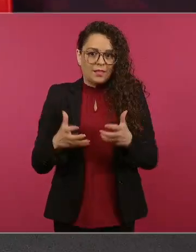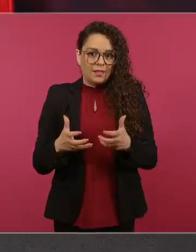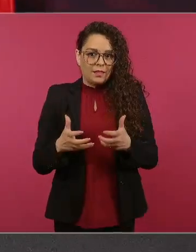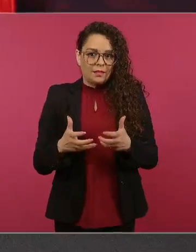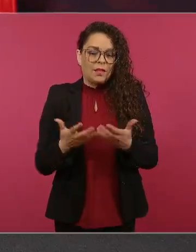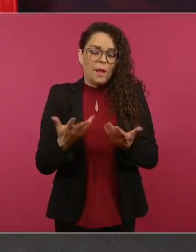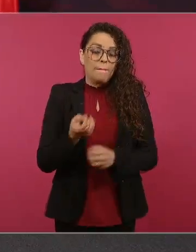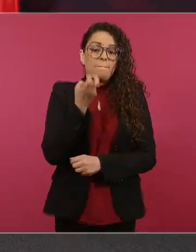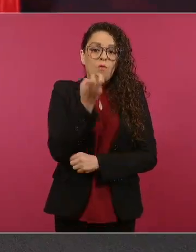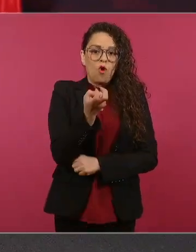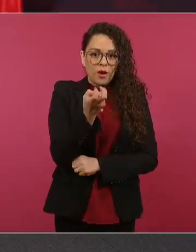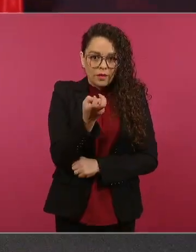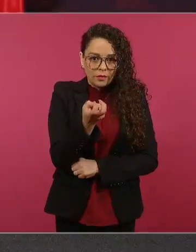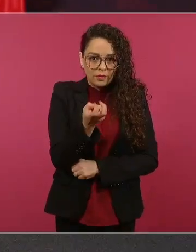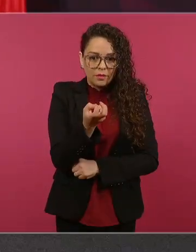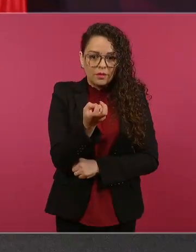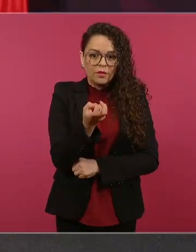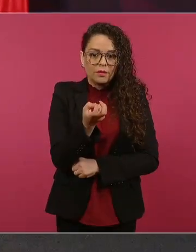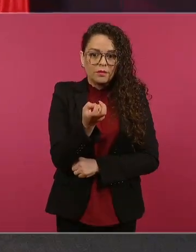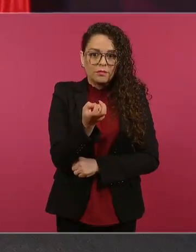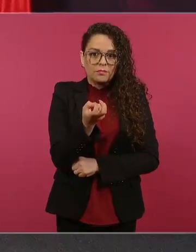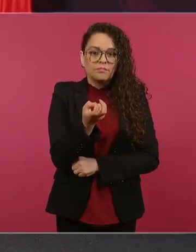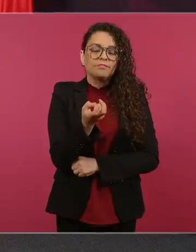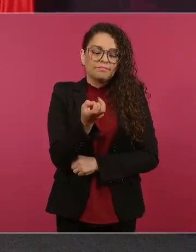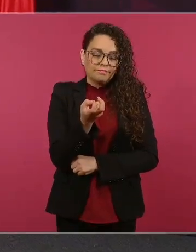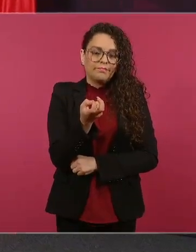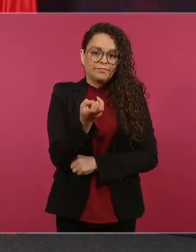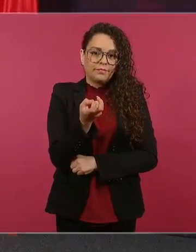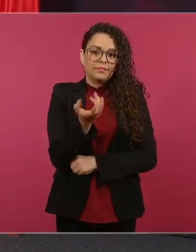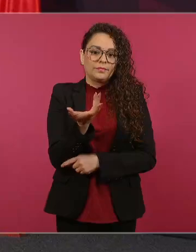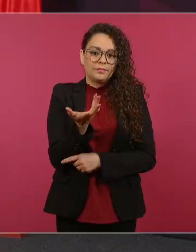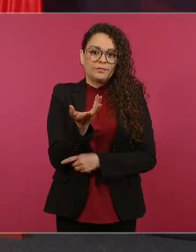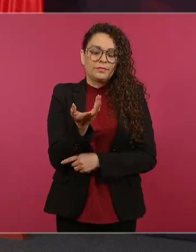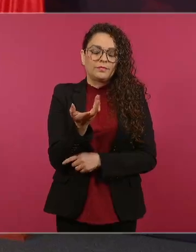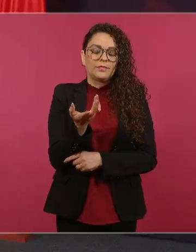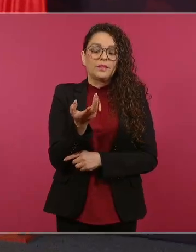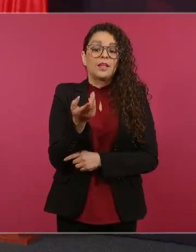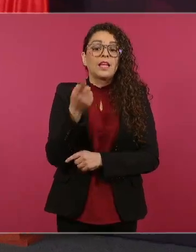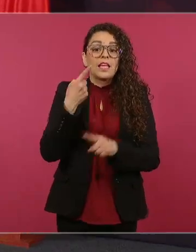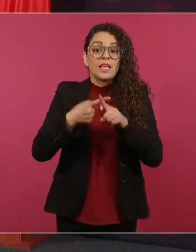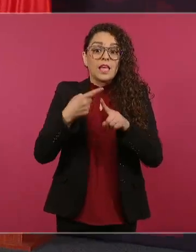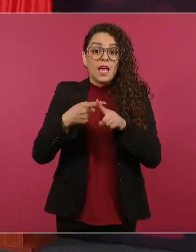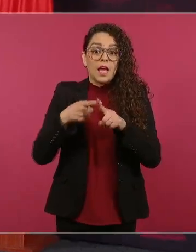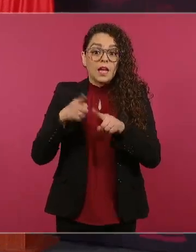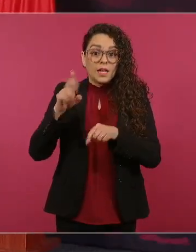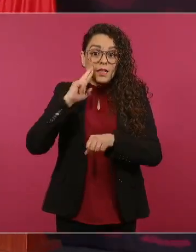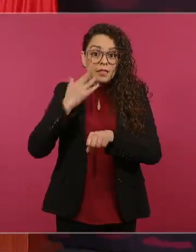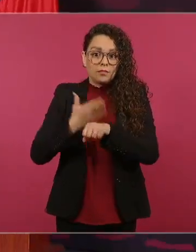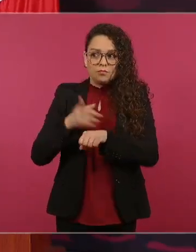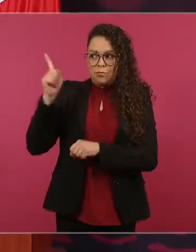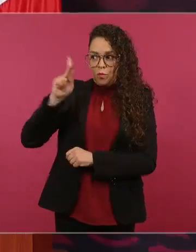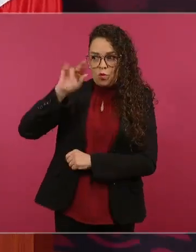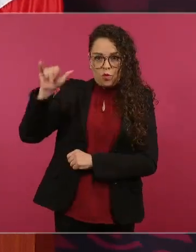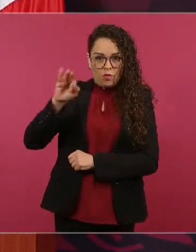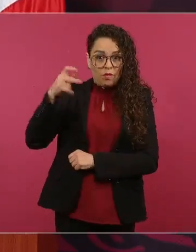Depende, volvemos a lo mismo, del Poder Judicial. Y con un Poder Judicial hostil,